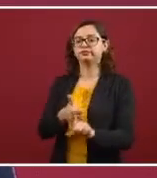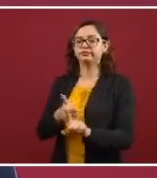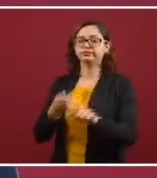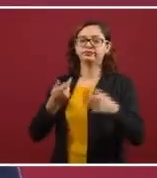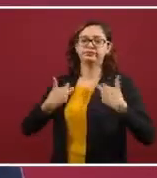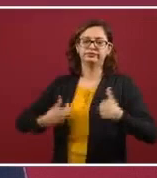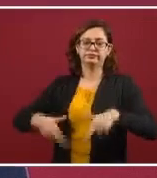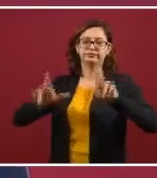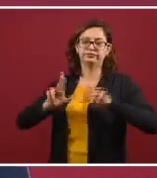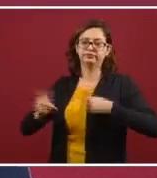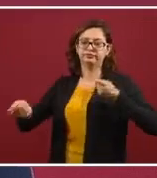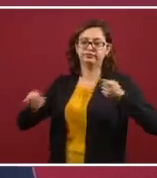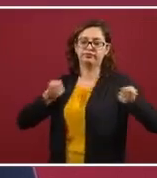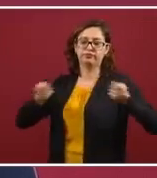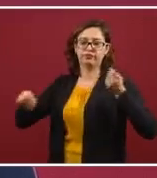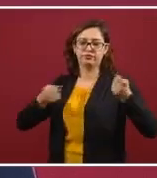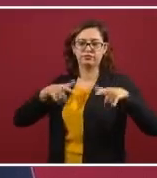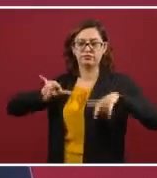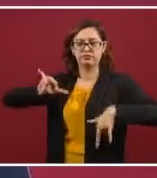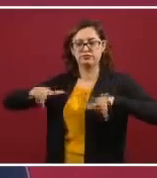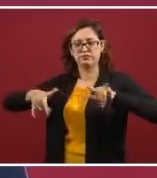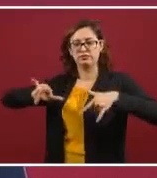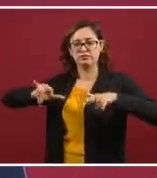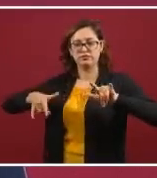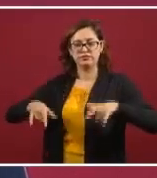de grupos de intereses creados,